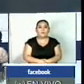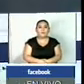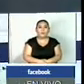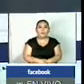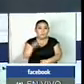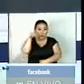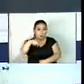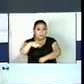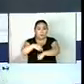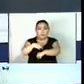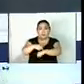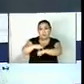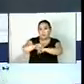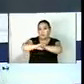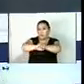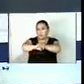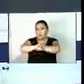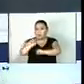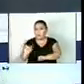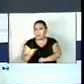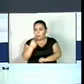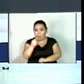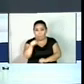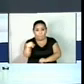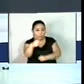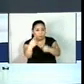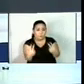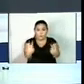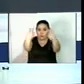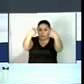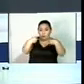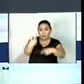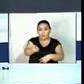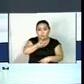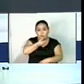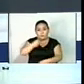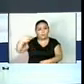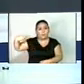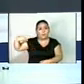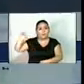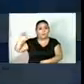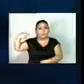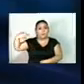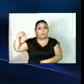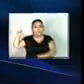Es momento de que vayamos a nuestra primera pausa comercial pero le pedimos que se continúe informando con Noticiero Hechos.